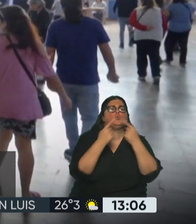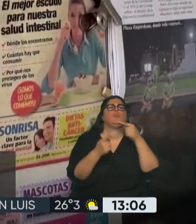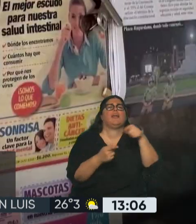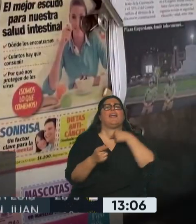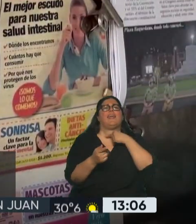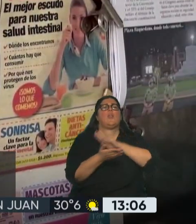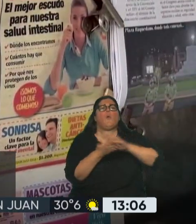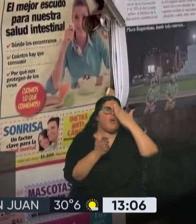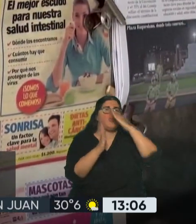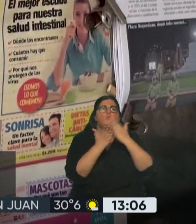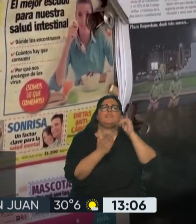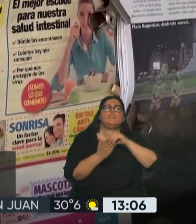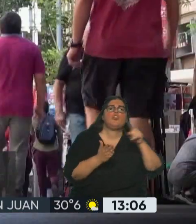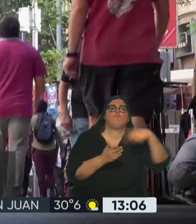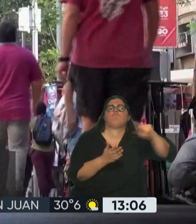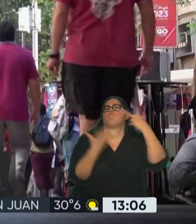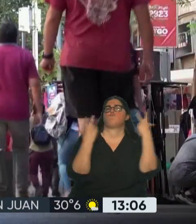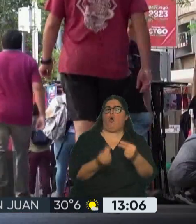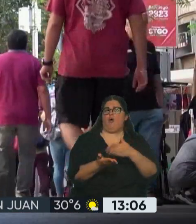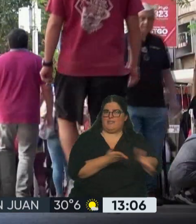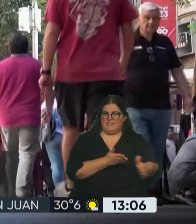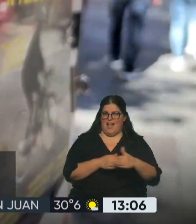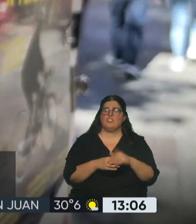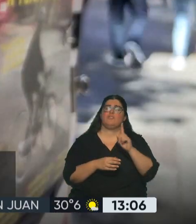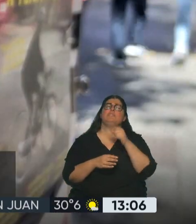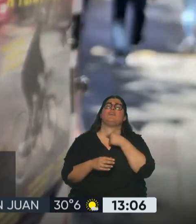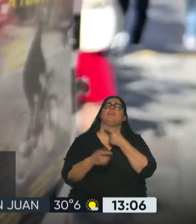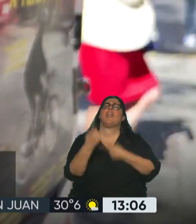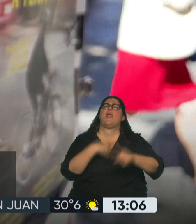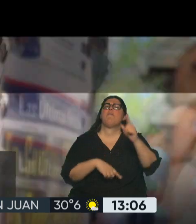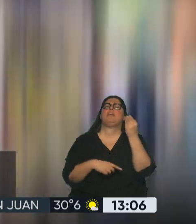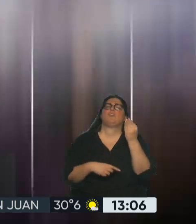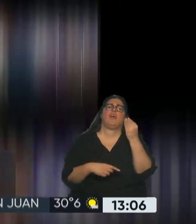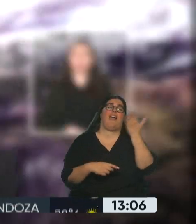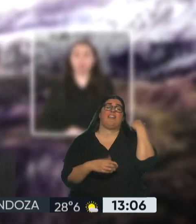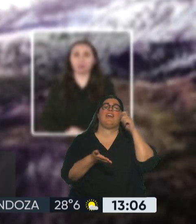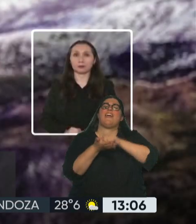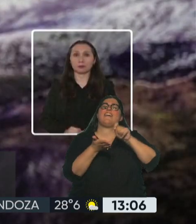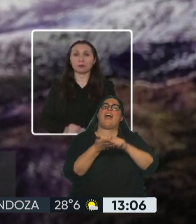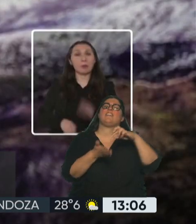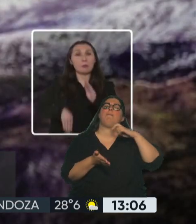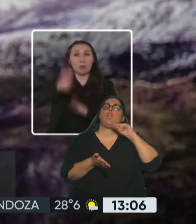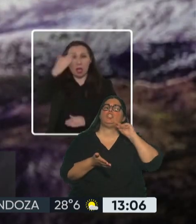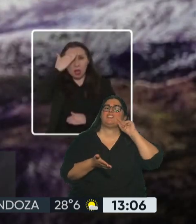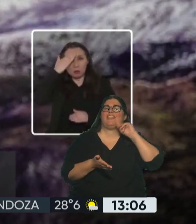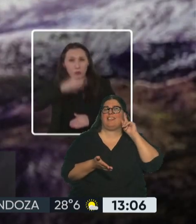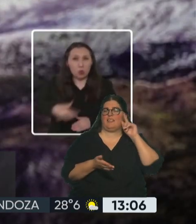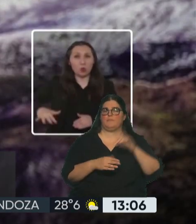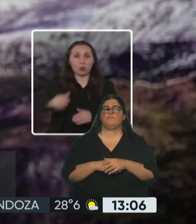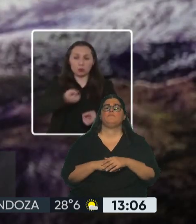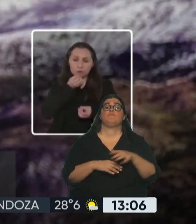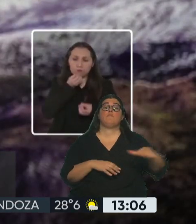una nueva constitución que reemplace la Carta Magna vigente desde la dictadura de Augusto Pinochet. La soberanía popular